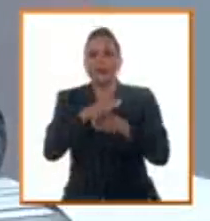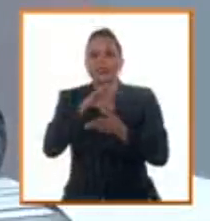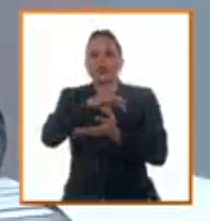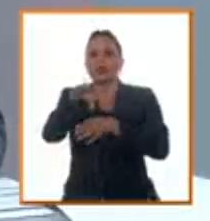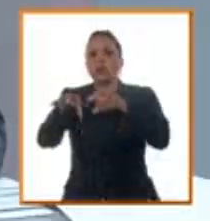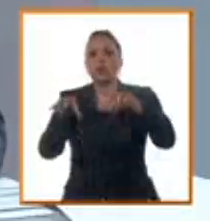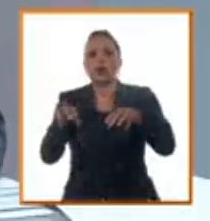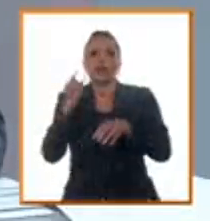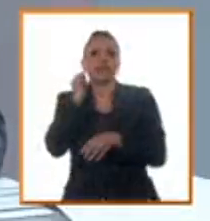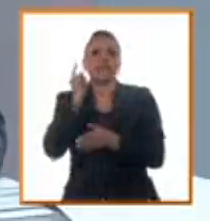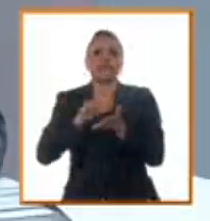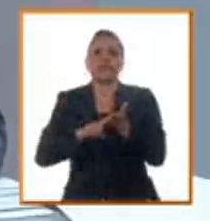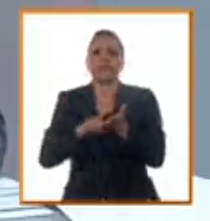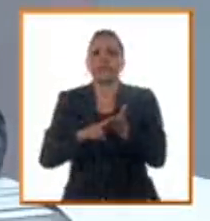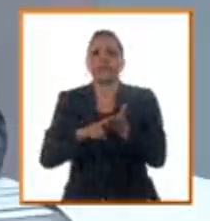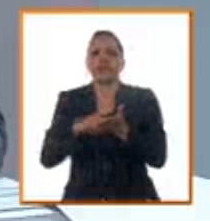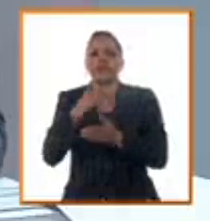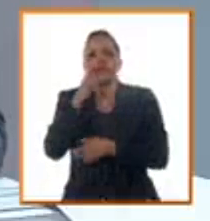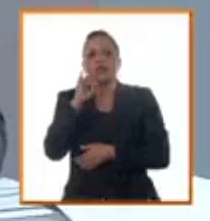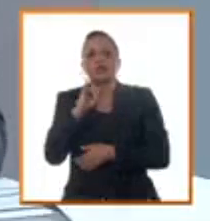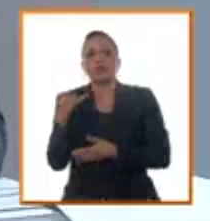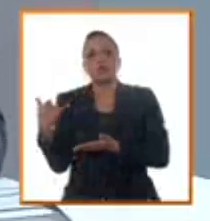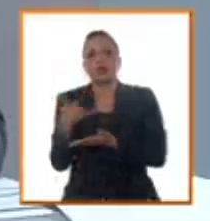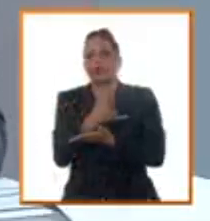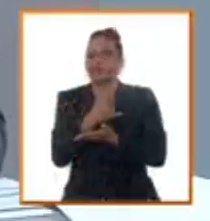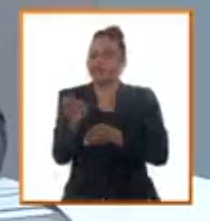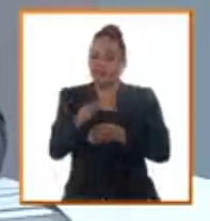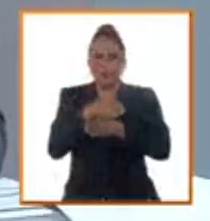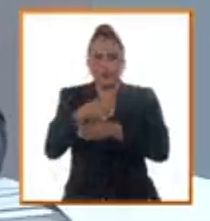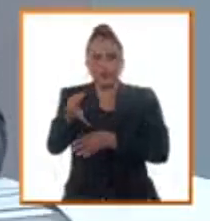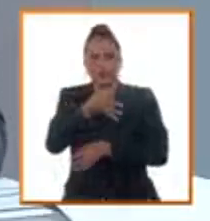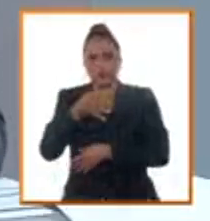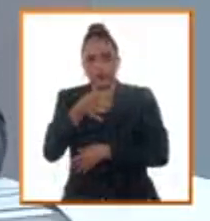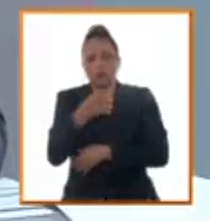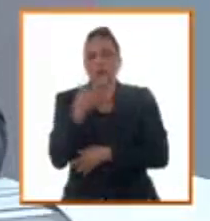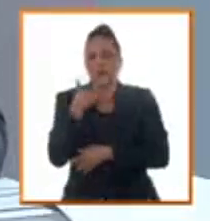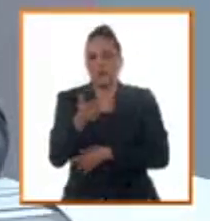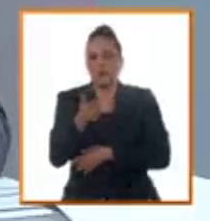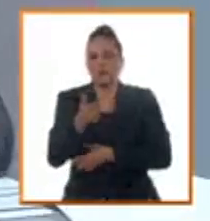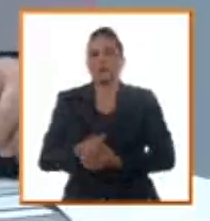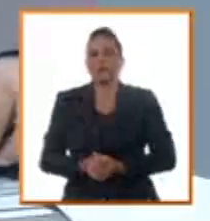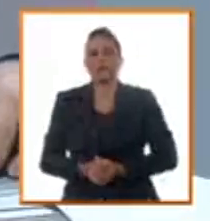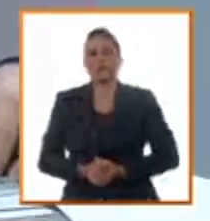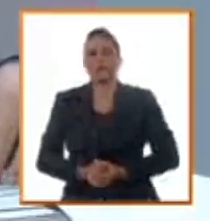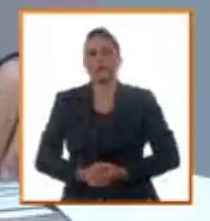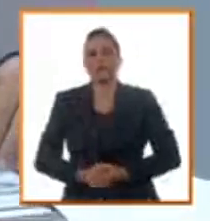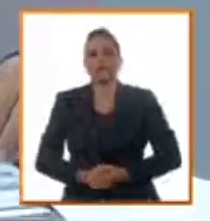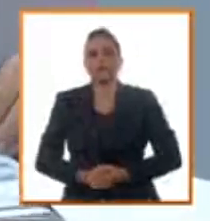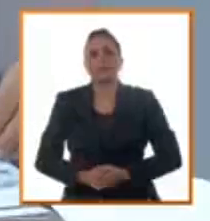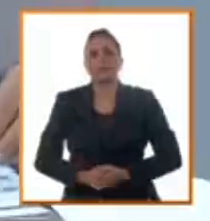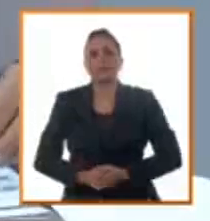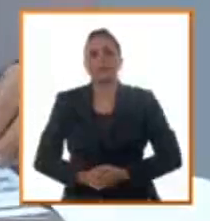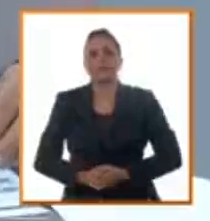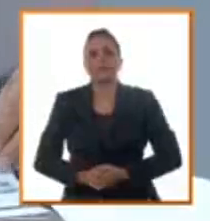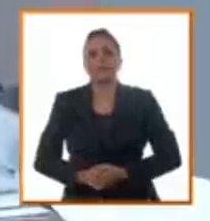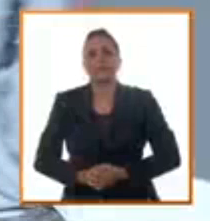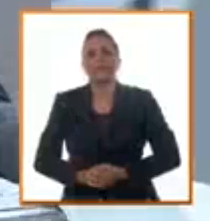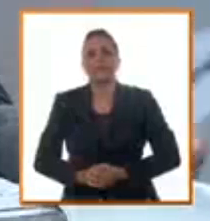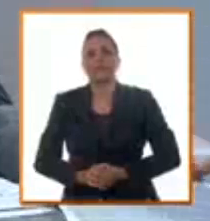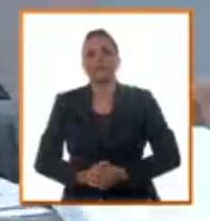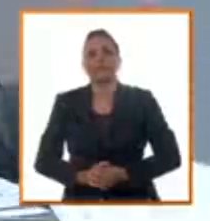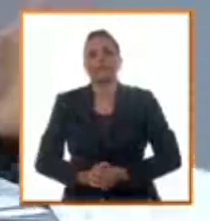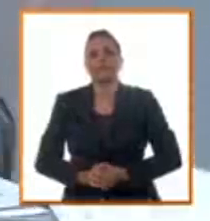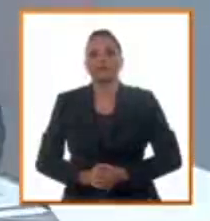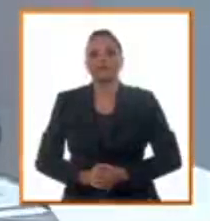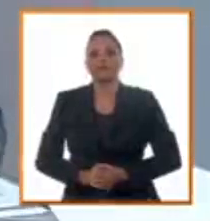de Céspedes, Himaguayú y Porvenir. Queremos señalar también que